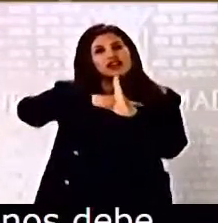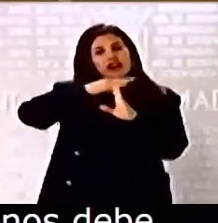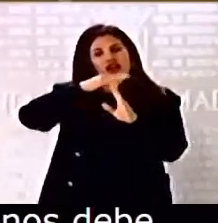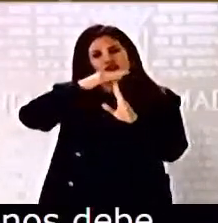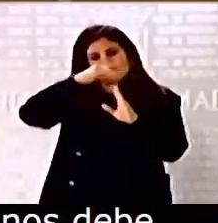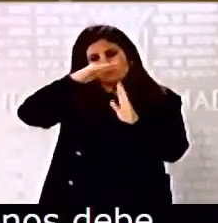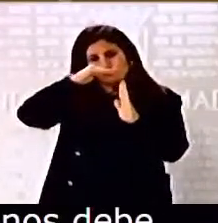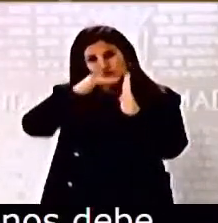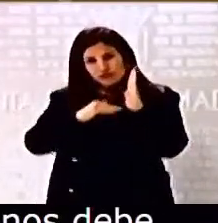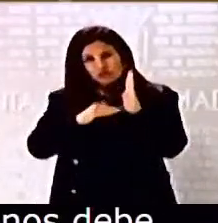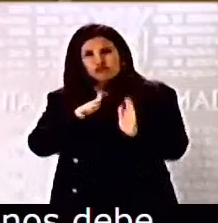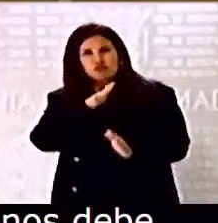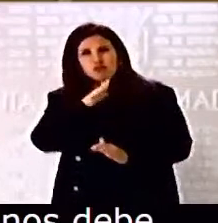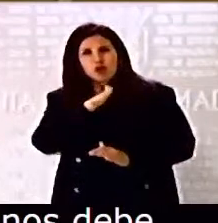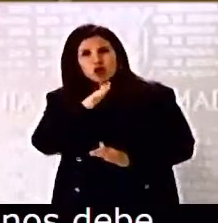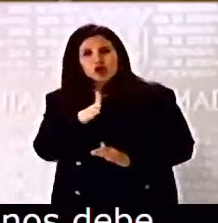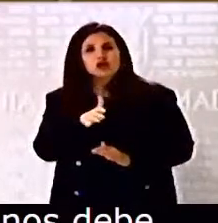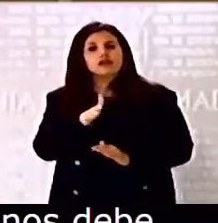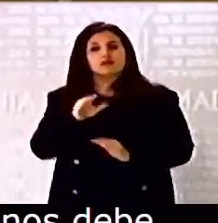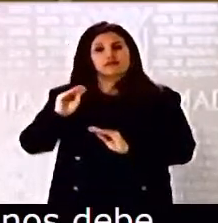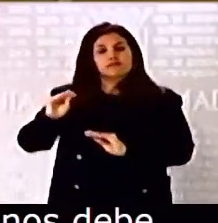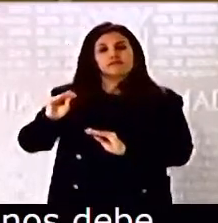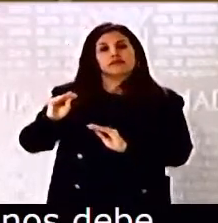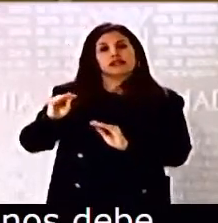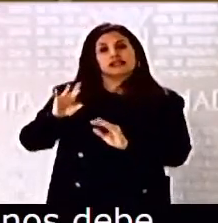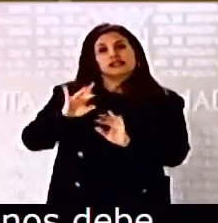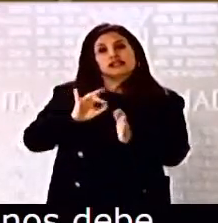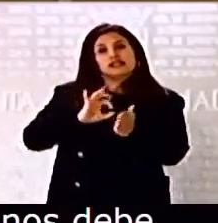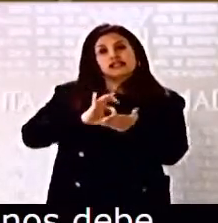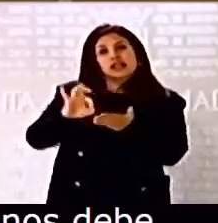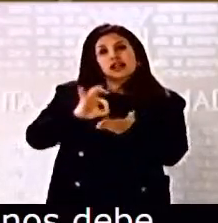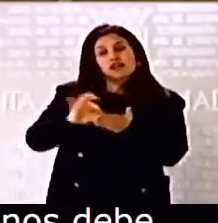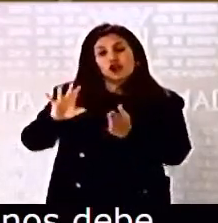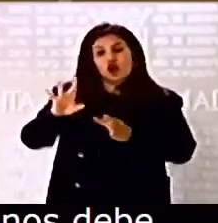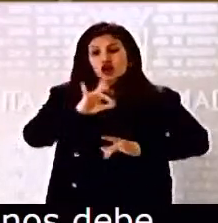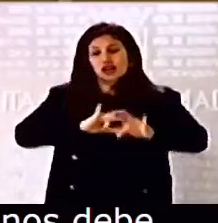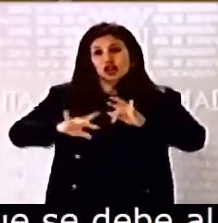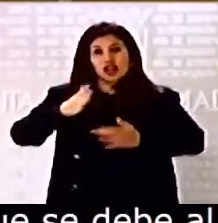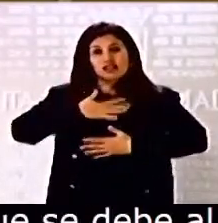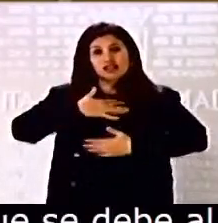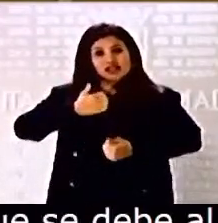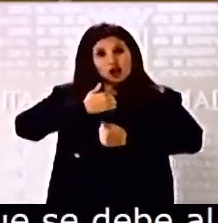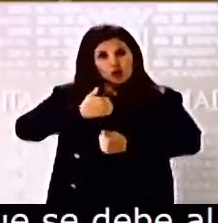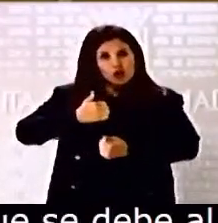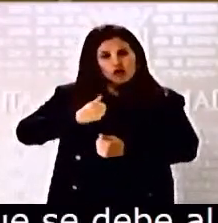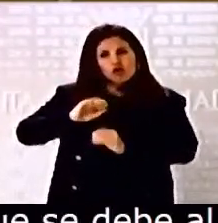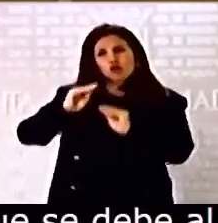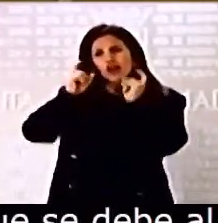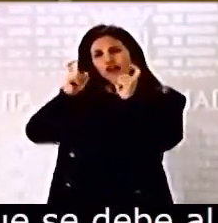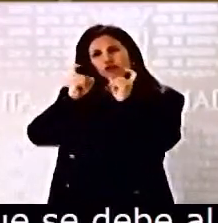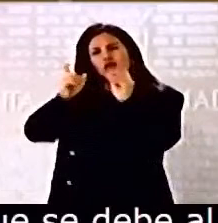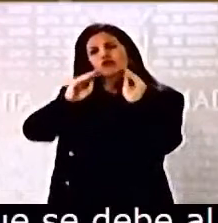haciendo el Servicio Regional de Salud por realizar muchos cribados,